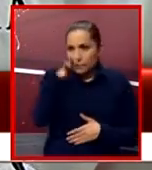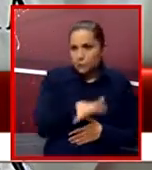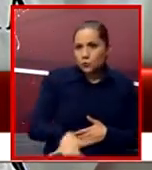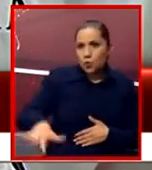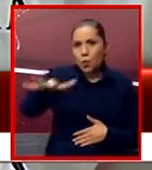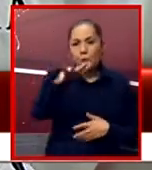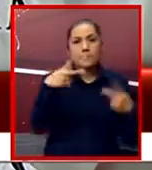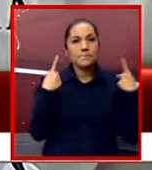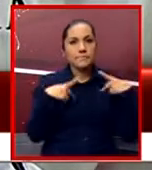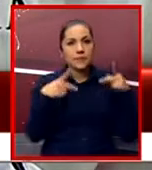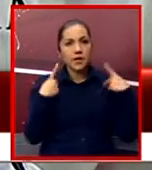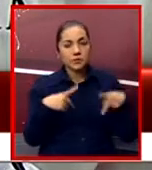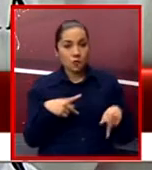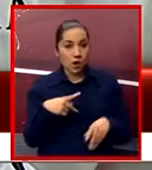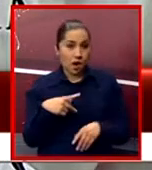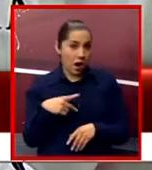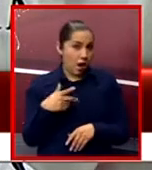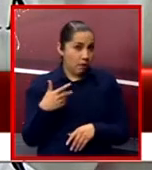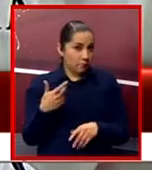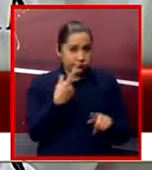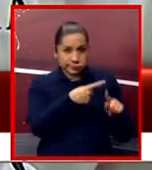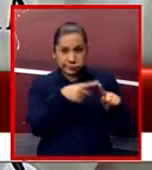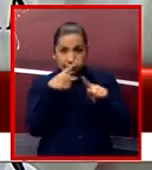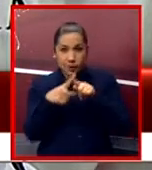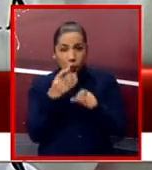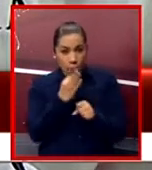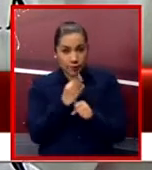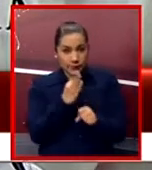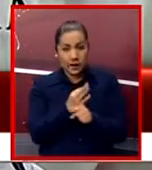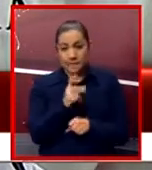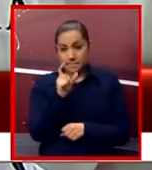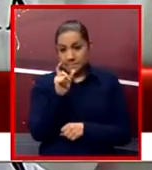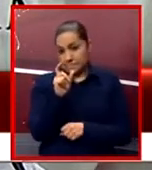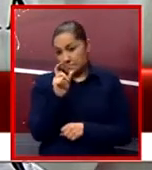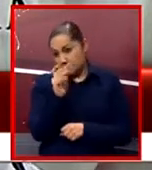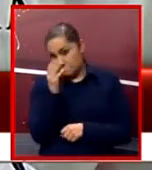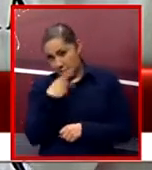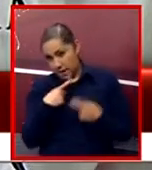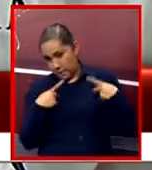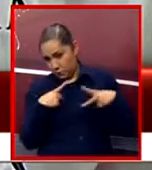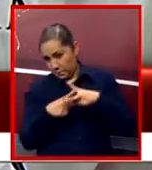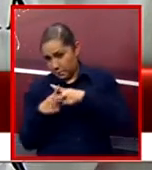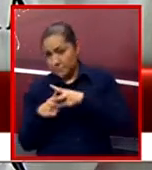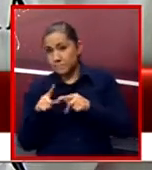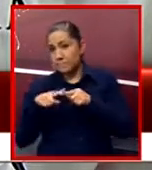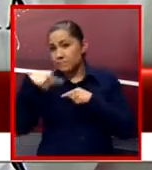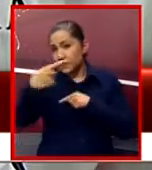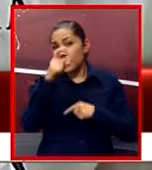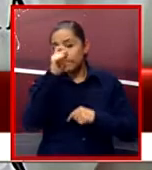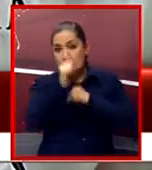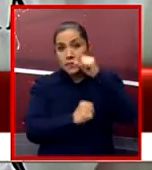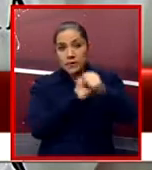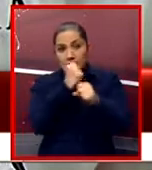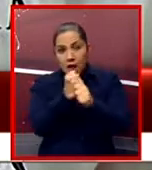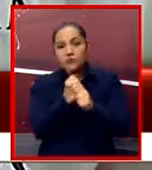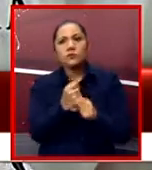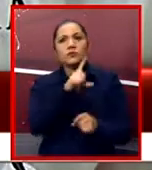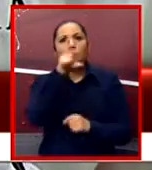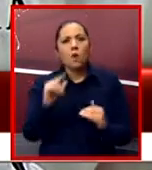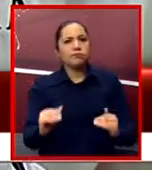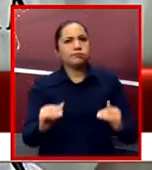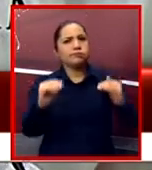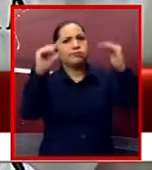menos de 20 años sobrepasará la capacidad con la que actualmente se cuenta para atender a las personas que oscilan en un rango mayor a los 70